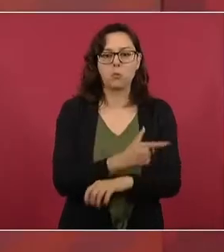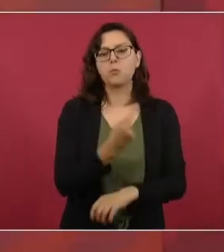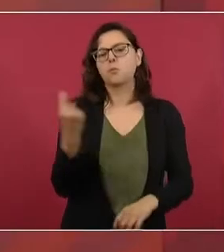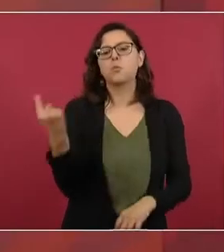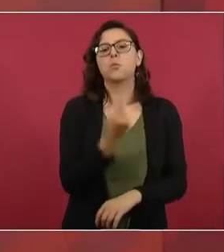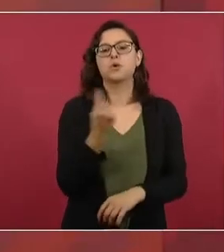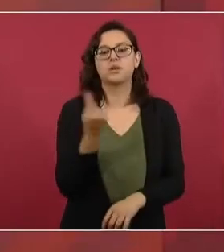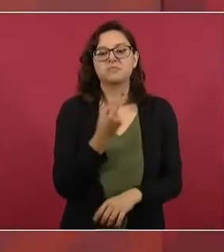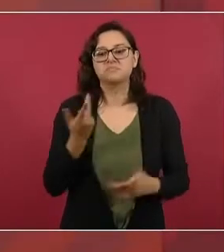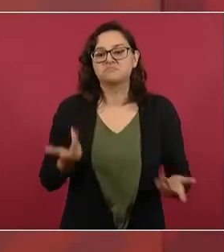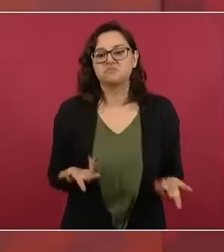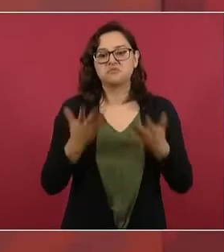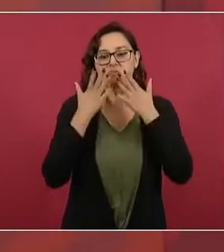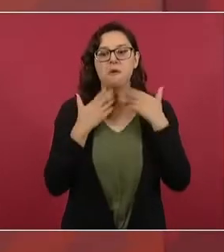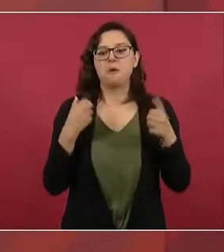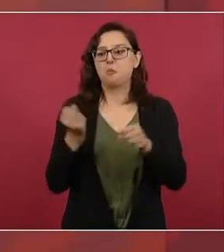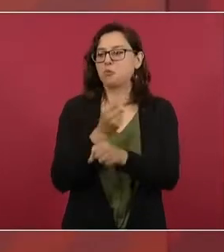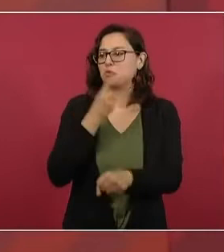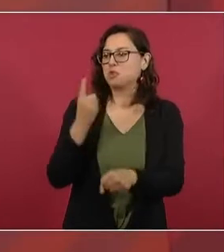opciones, no hay alternativas.